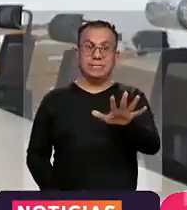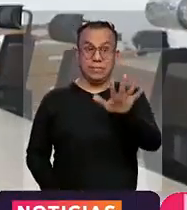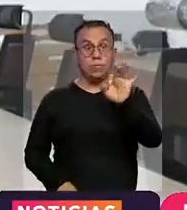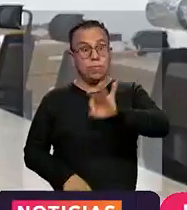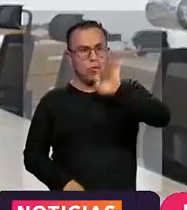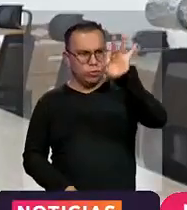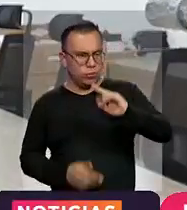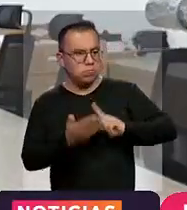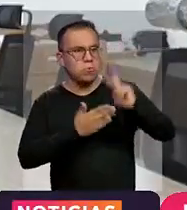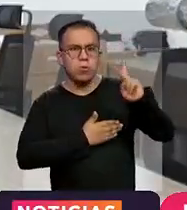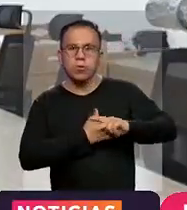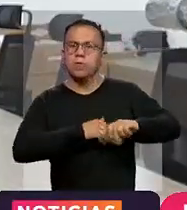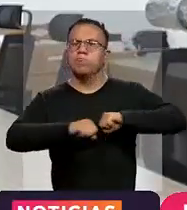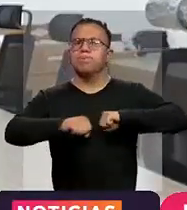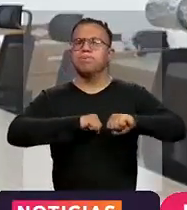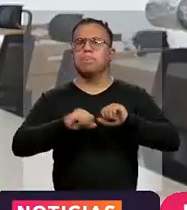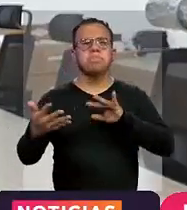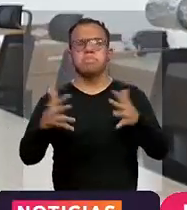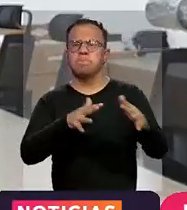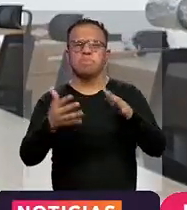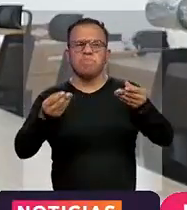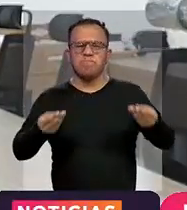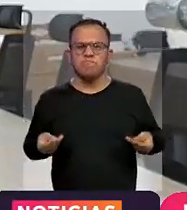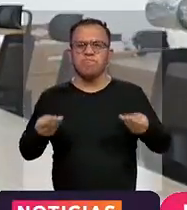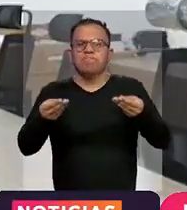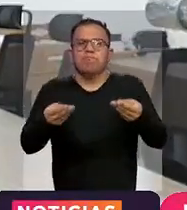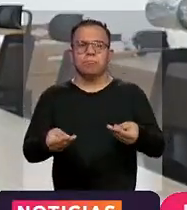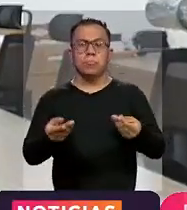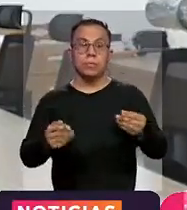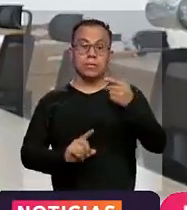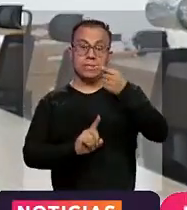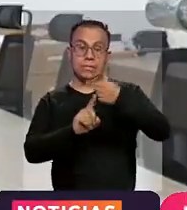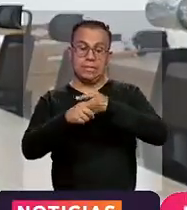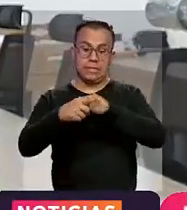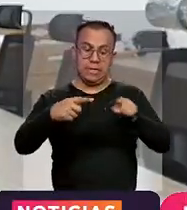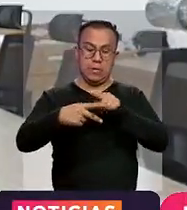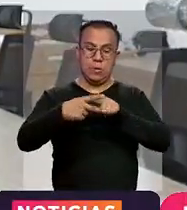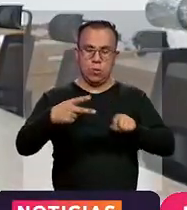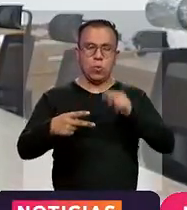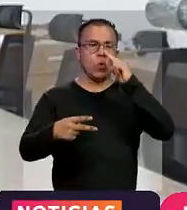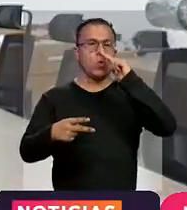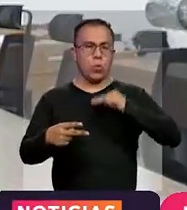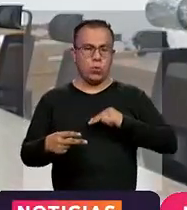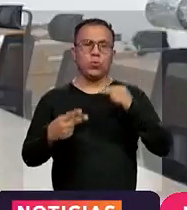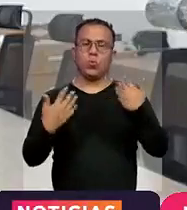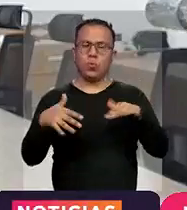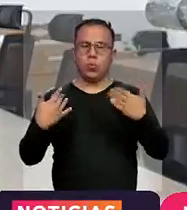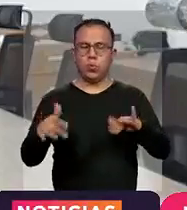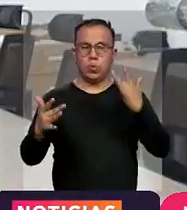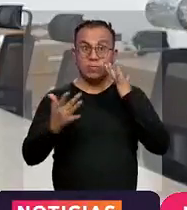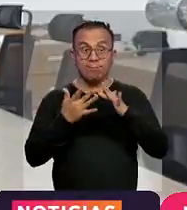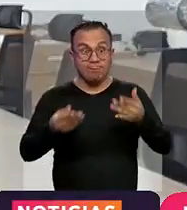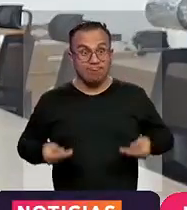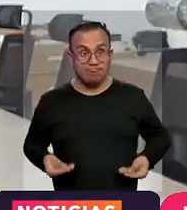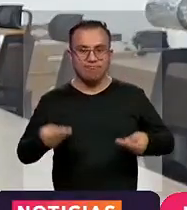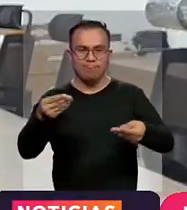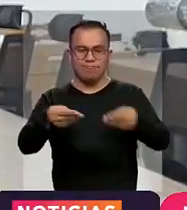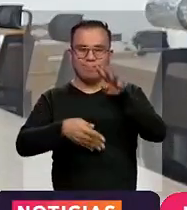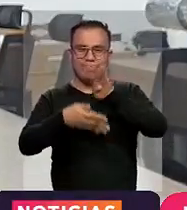del proyecto la fecha estimada entregas la segunda semana de junio la cual va bien de gardeny dentro del cronograma